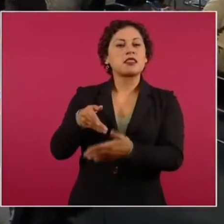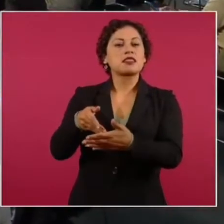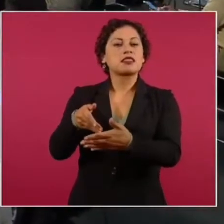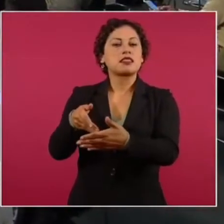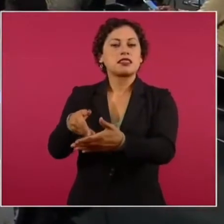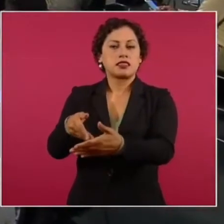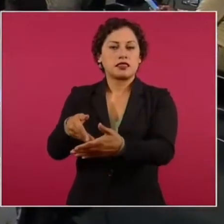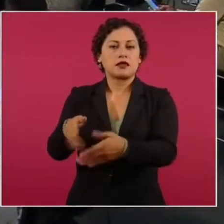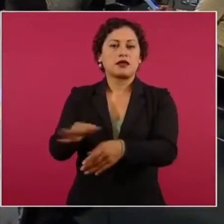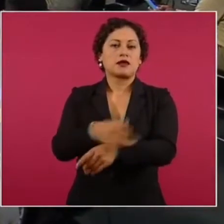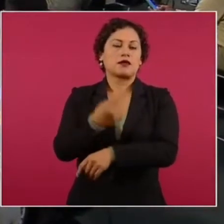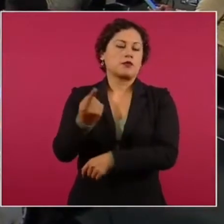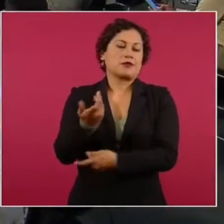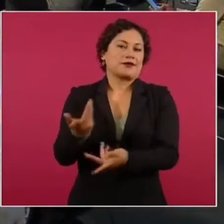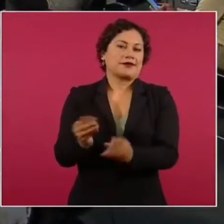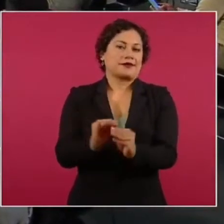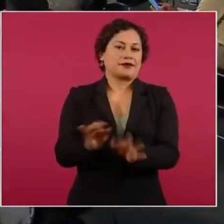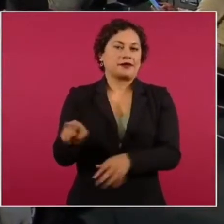porque tienen cautivo